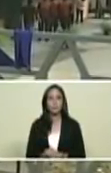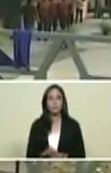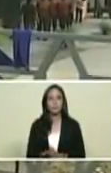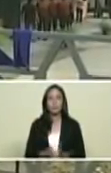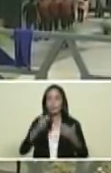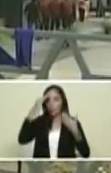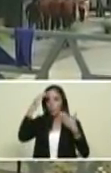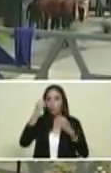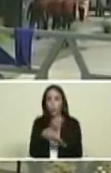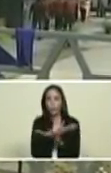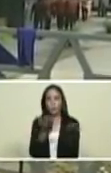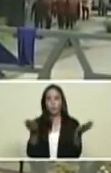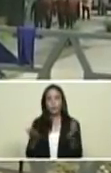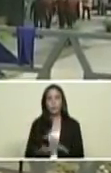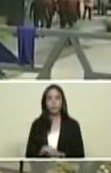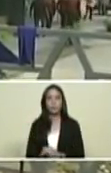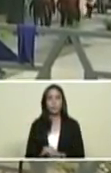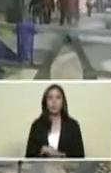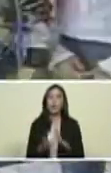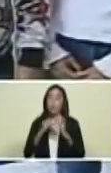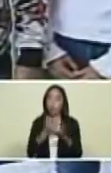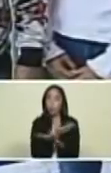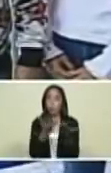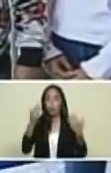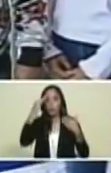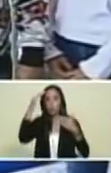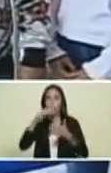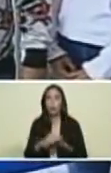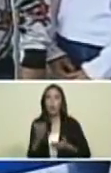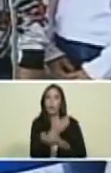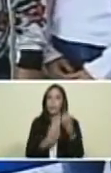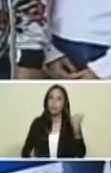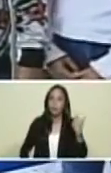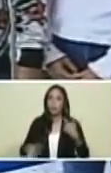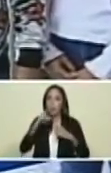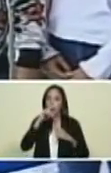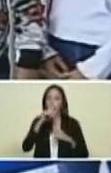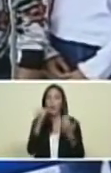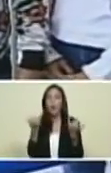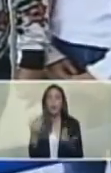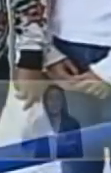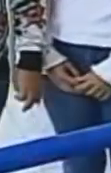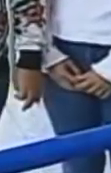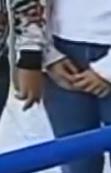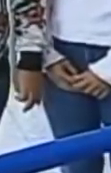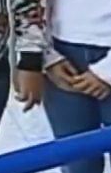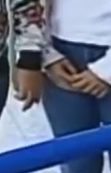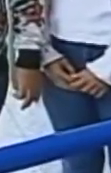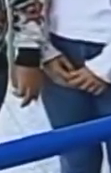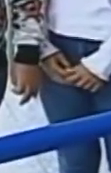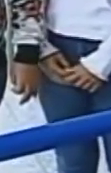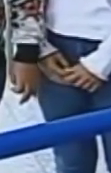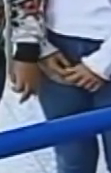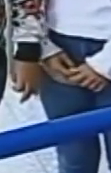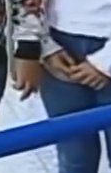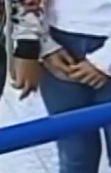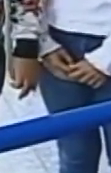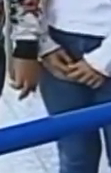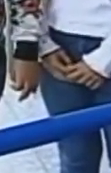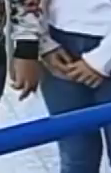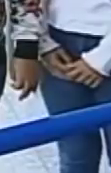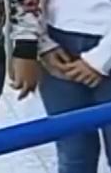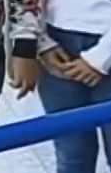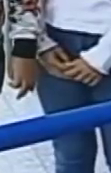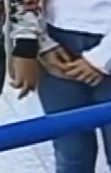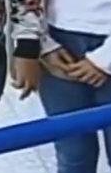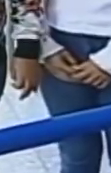Un saludo a toda Venezuela y a usted, presidente Nicolás Maduro, quien está llegando de esta importante gira internacional.